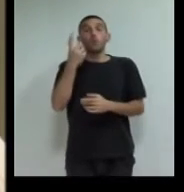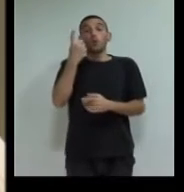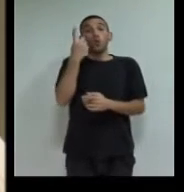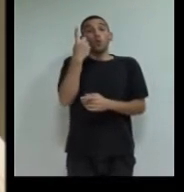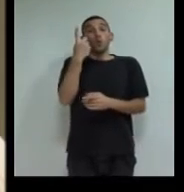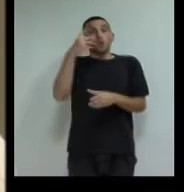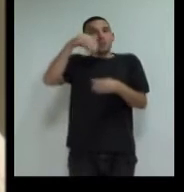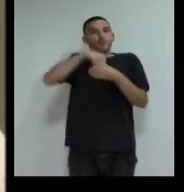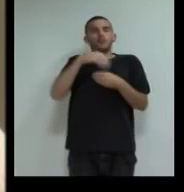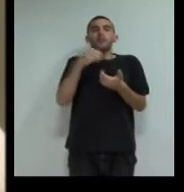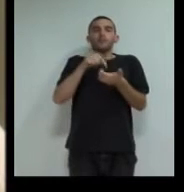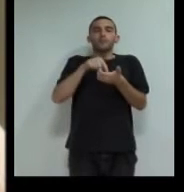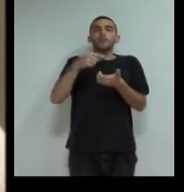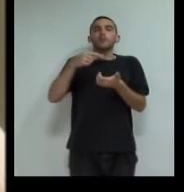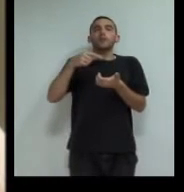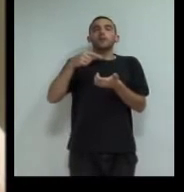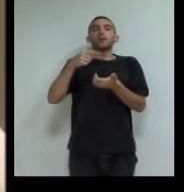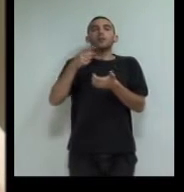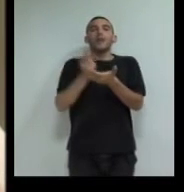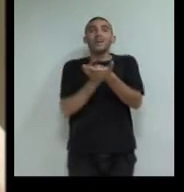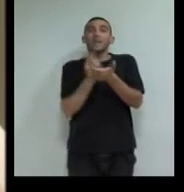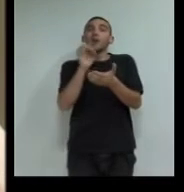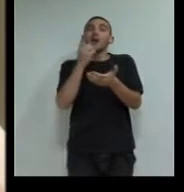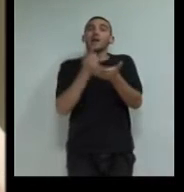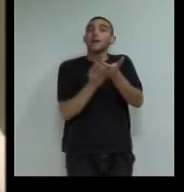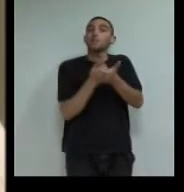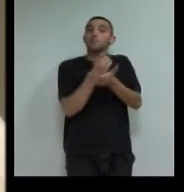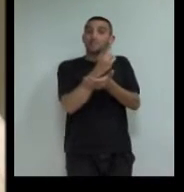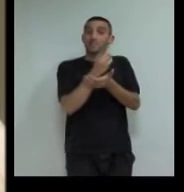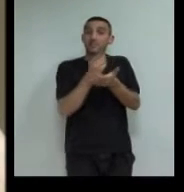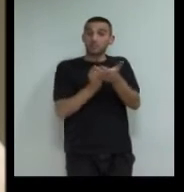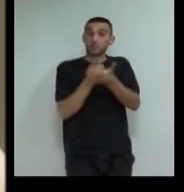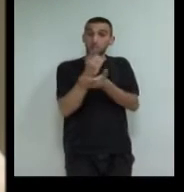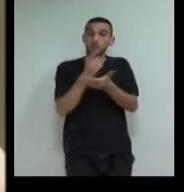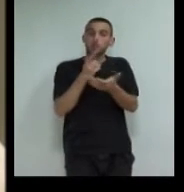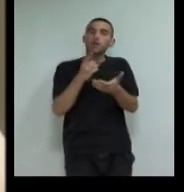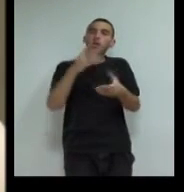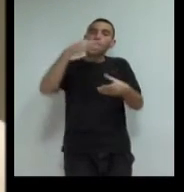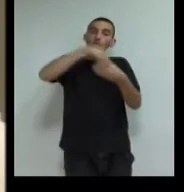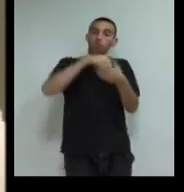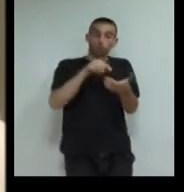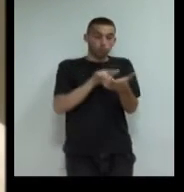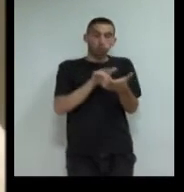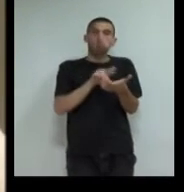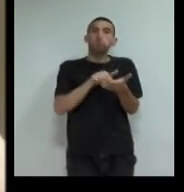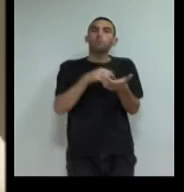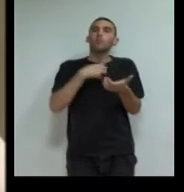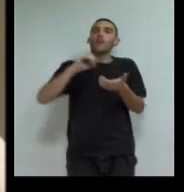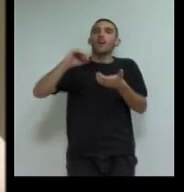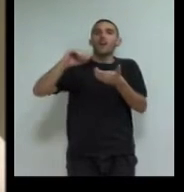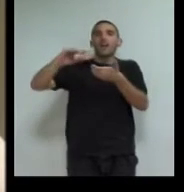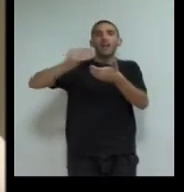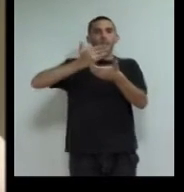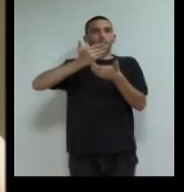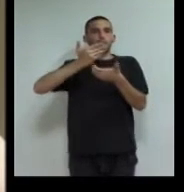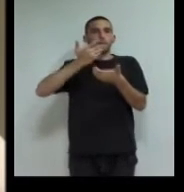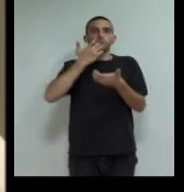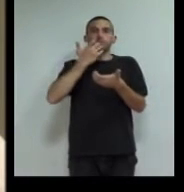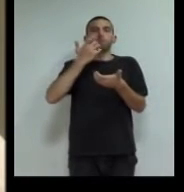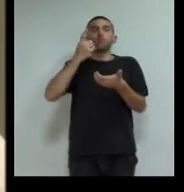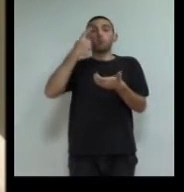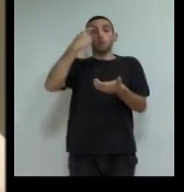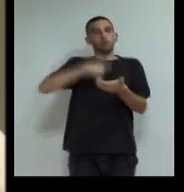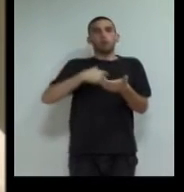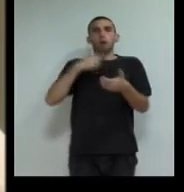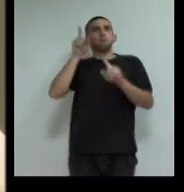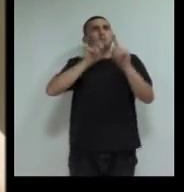detectores posicionadores localizables, pues tú puedes recibir, pero ya puedes recibirlo para una persona sin